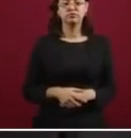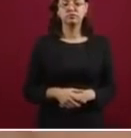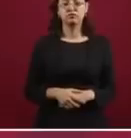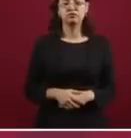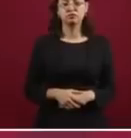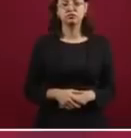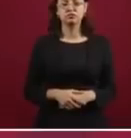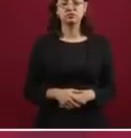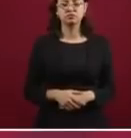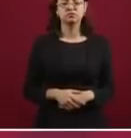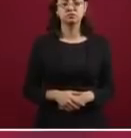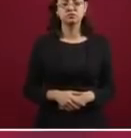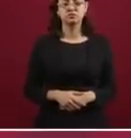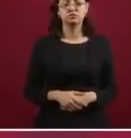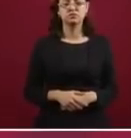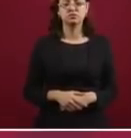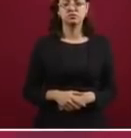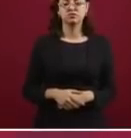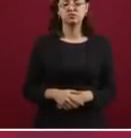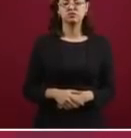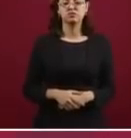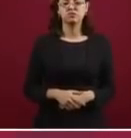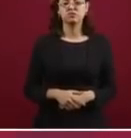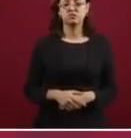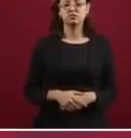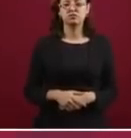entonces un empresario